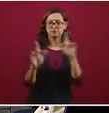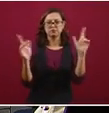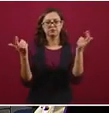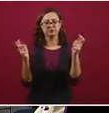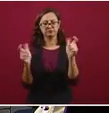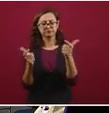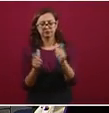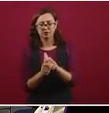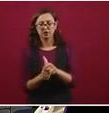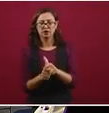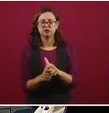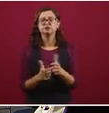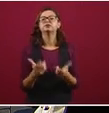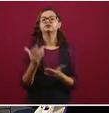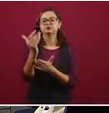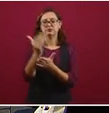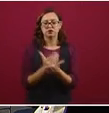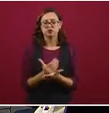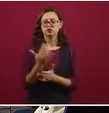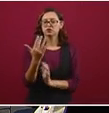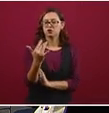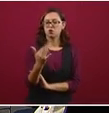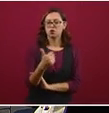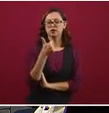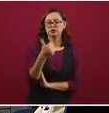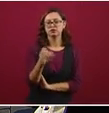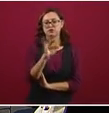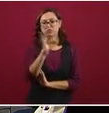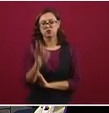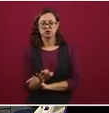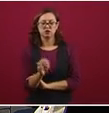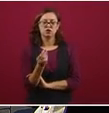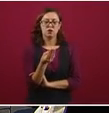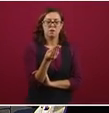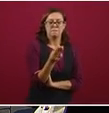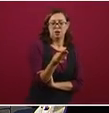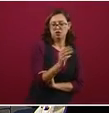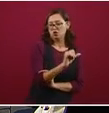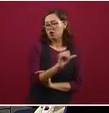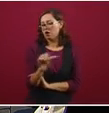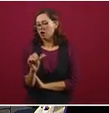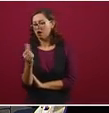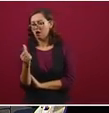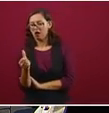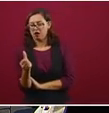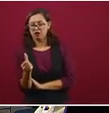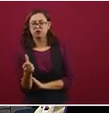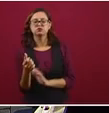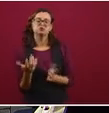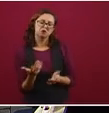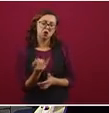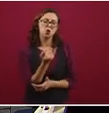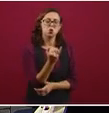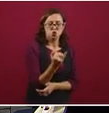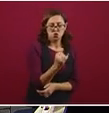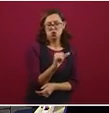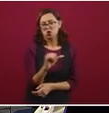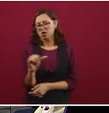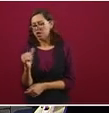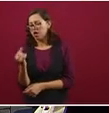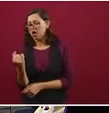del orden del 56% entre los meses de mayo y agosto, es decir, principios de junio y agosto.